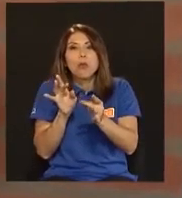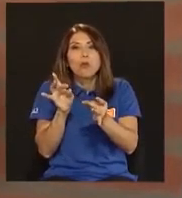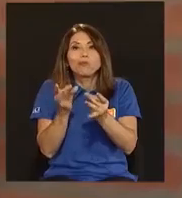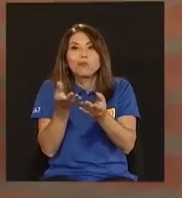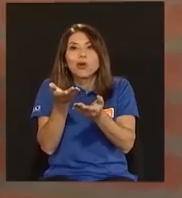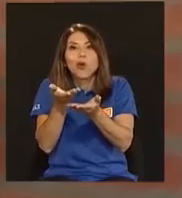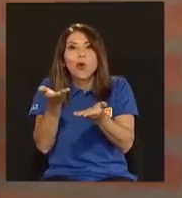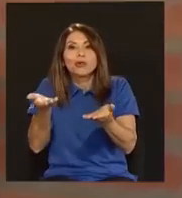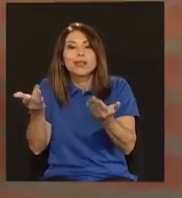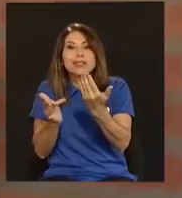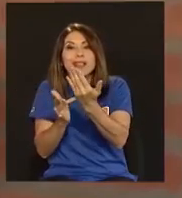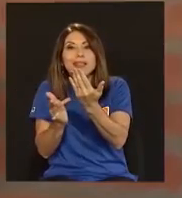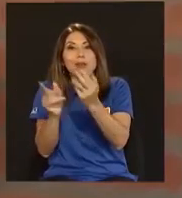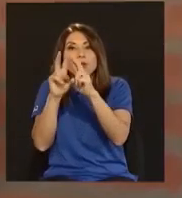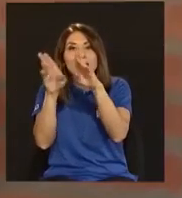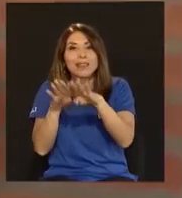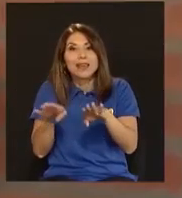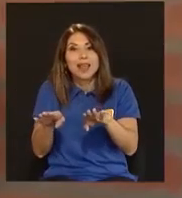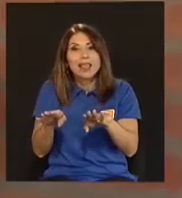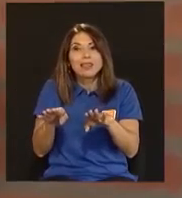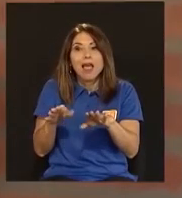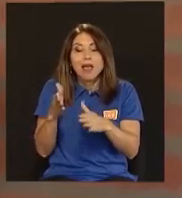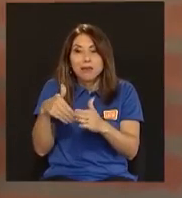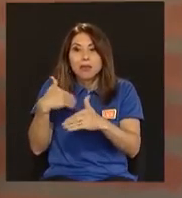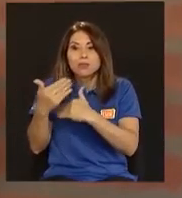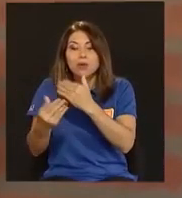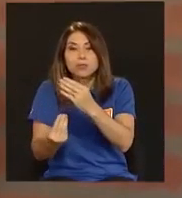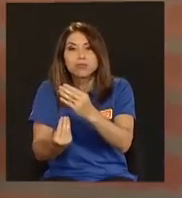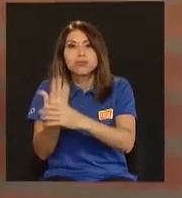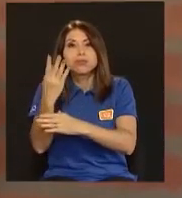¿Podrían jugar las microfinanzas en Costa Rica algún?